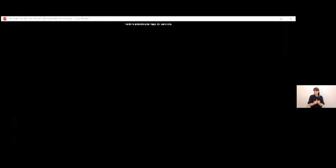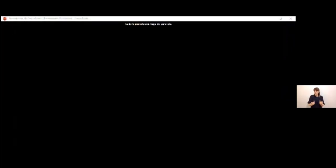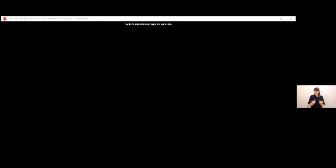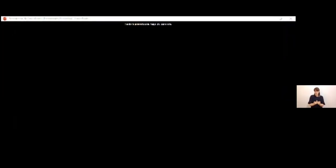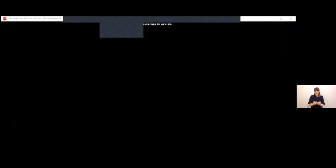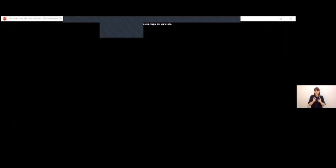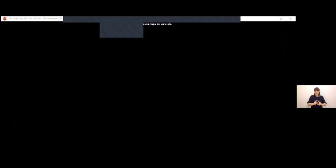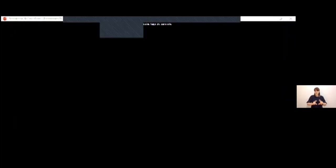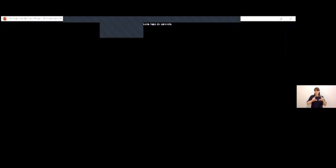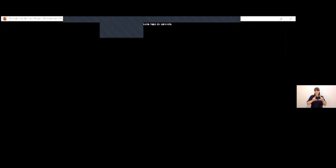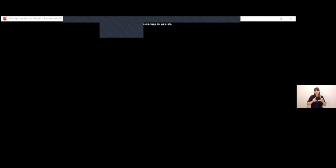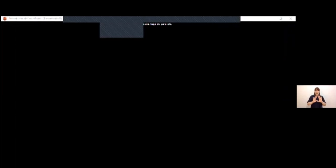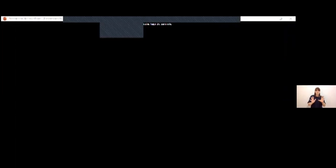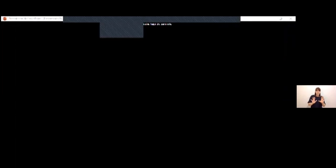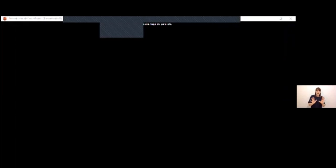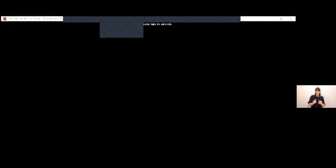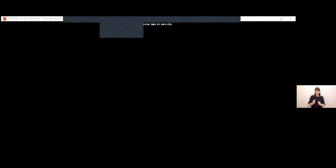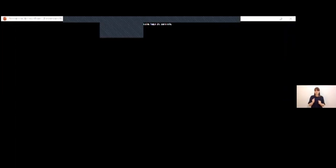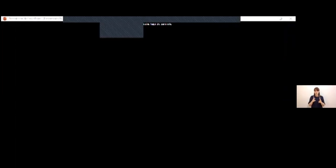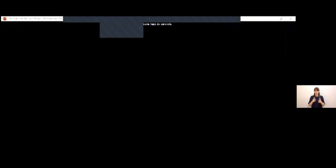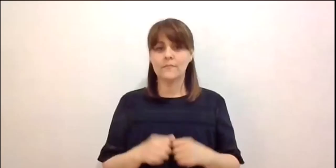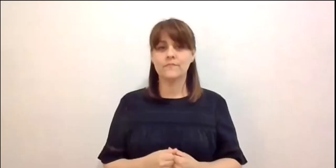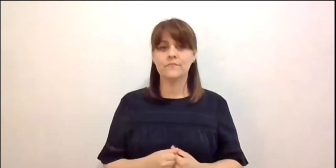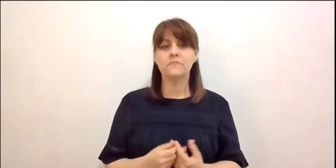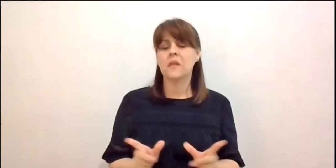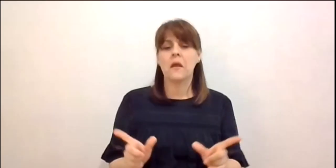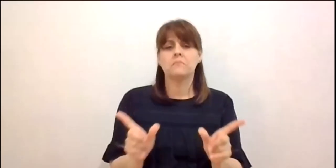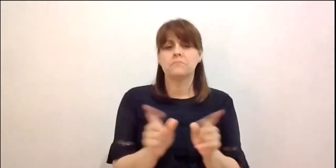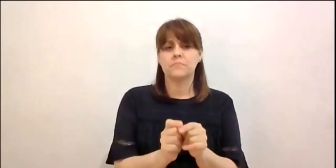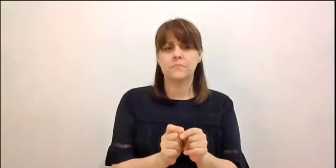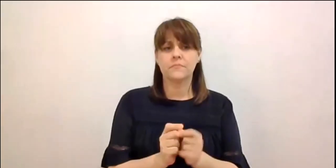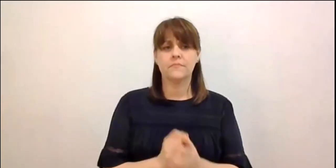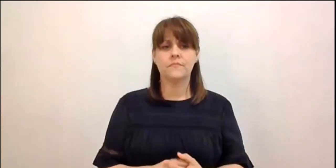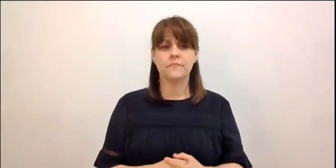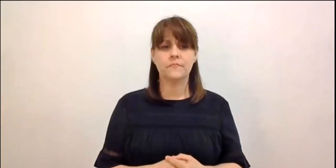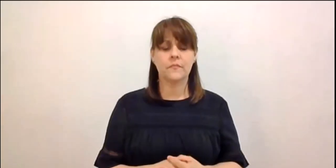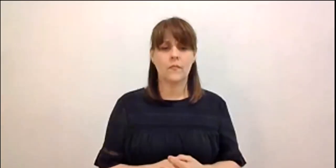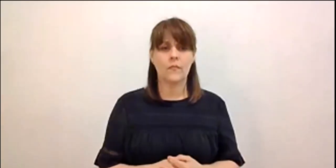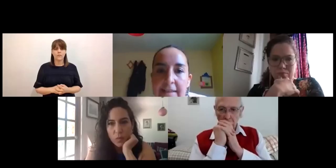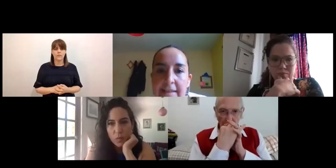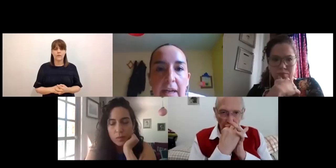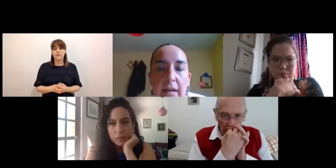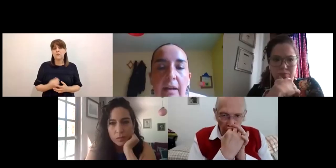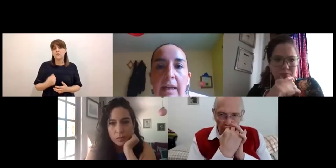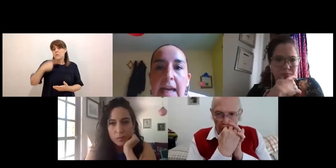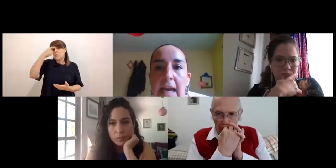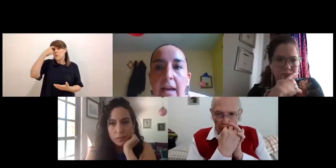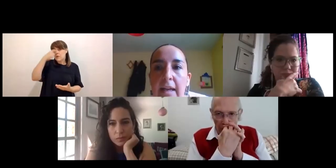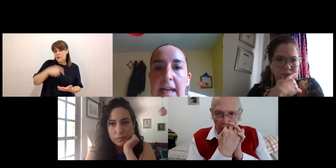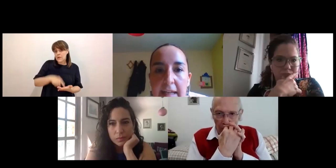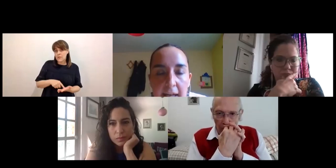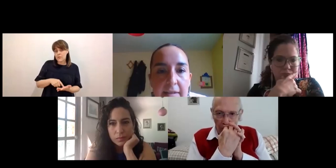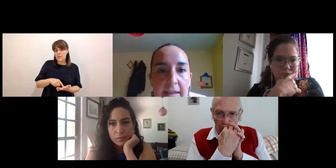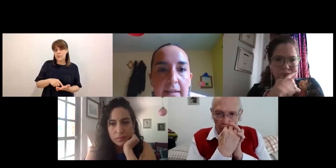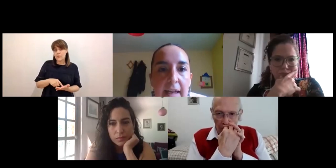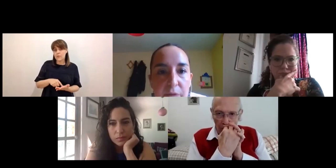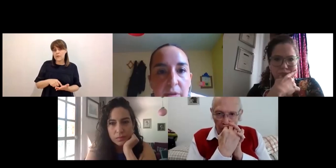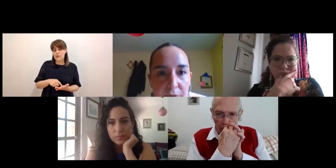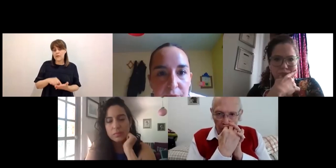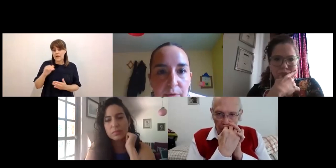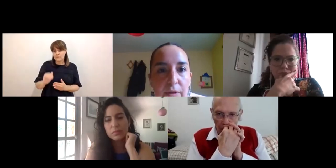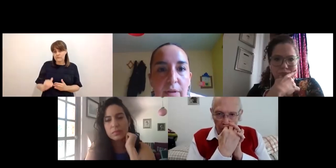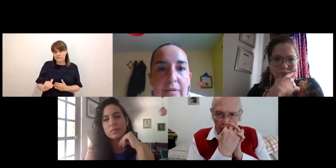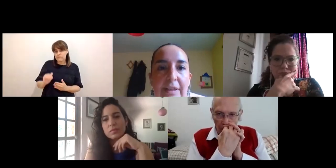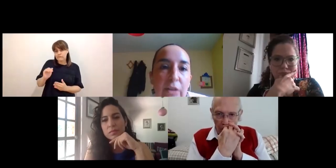ah ok entonces cierro me parece que también la crianza